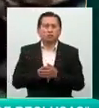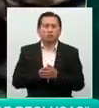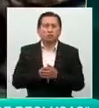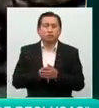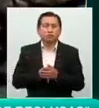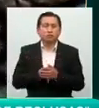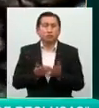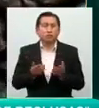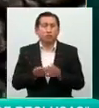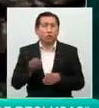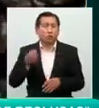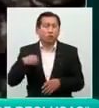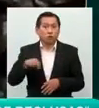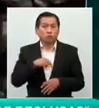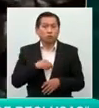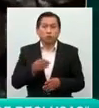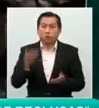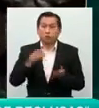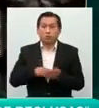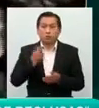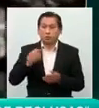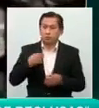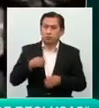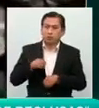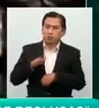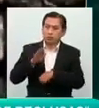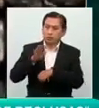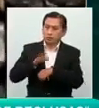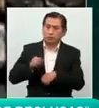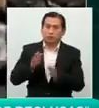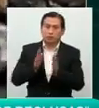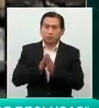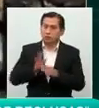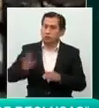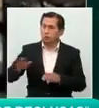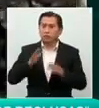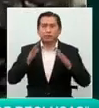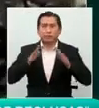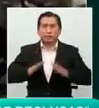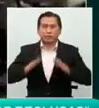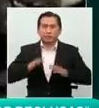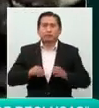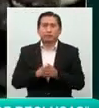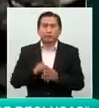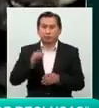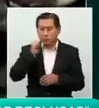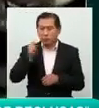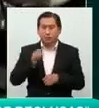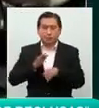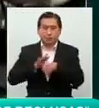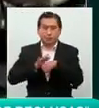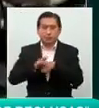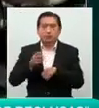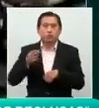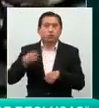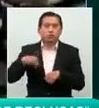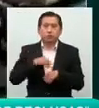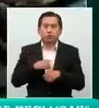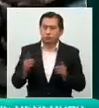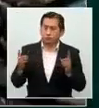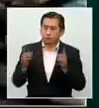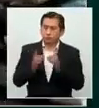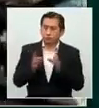Nosotros, vuelvo a recalcar, estamos llamando a la tranquilidad y mañana a primera hora nosotros nos vamos a